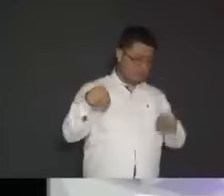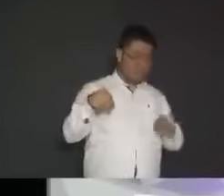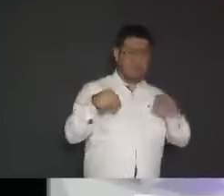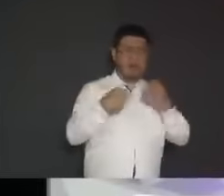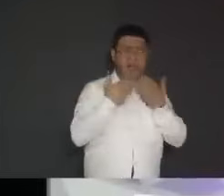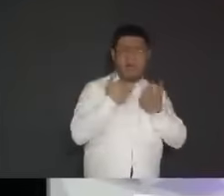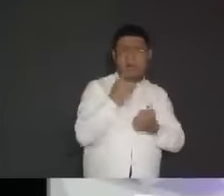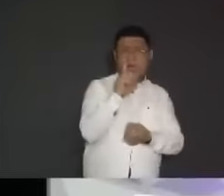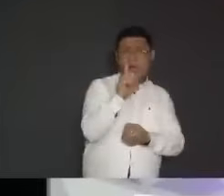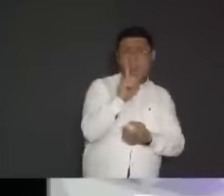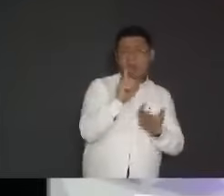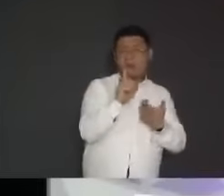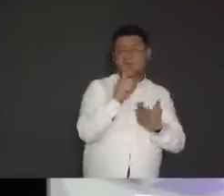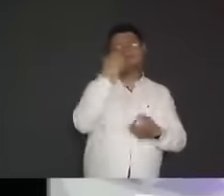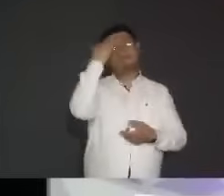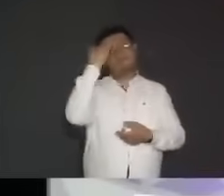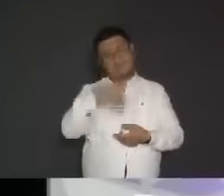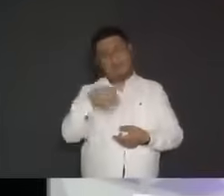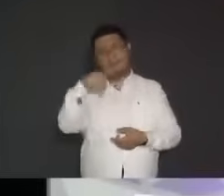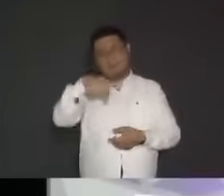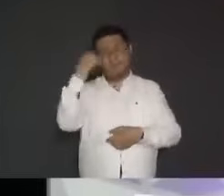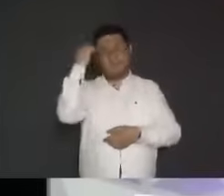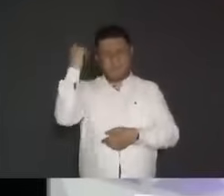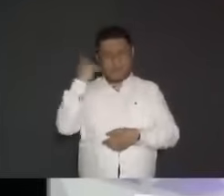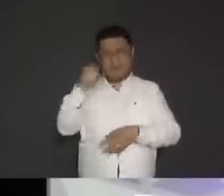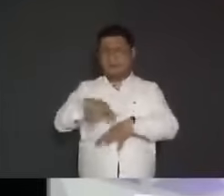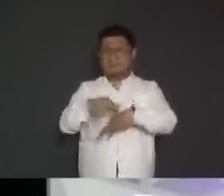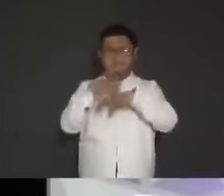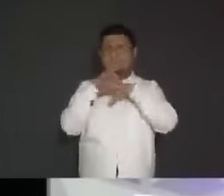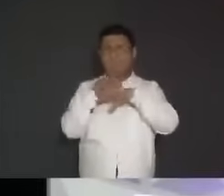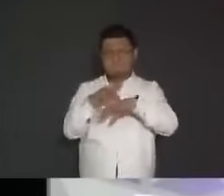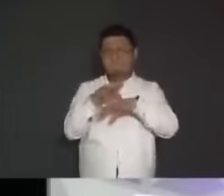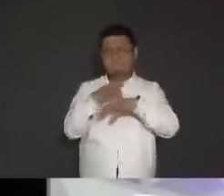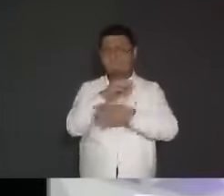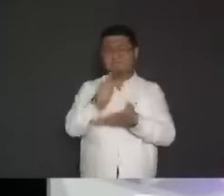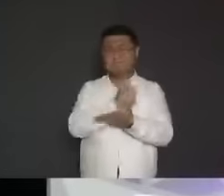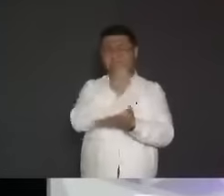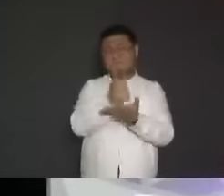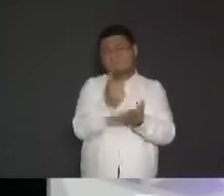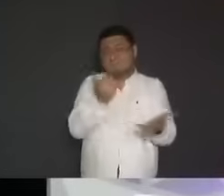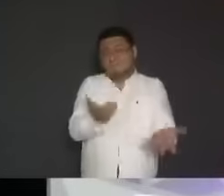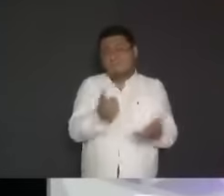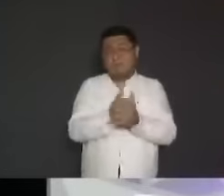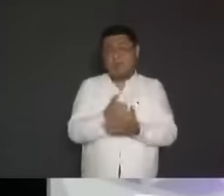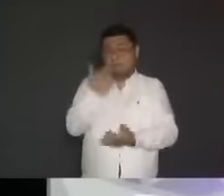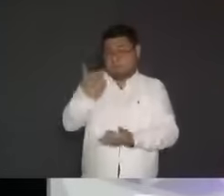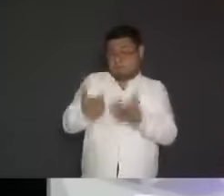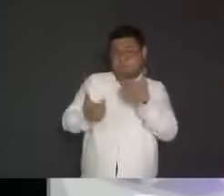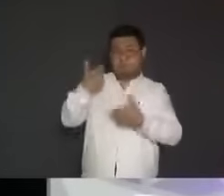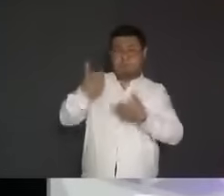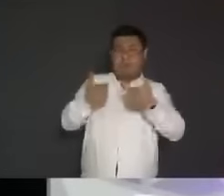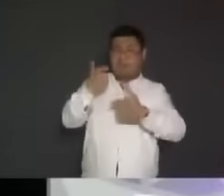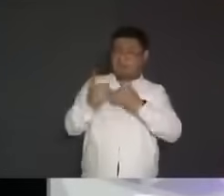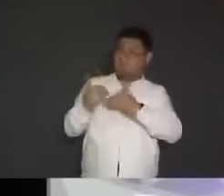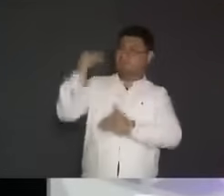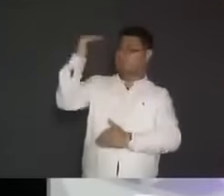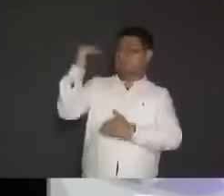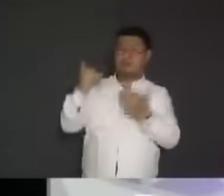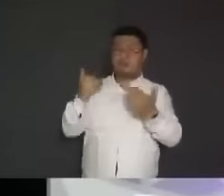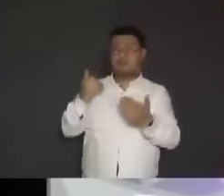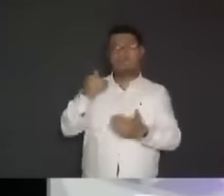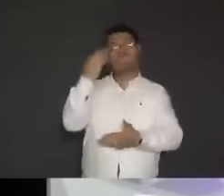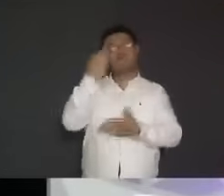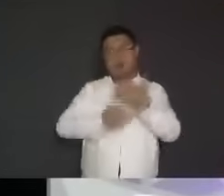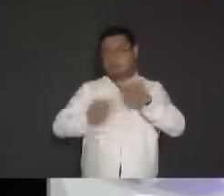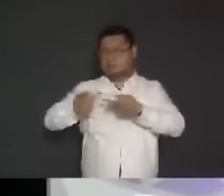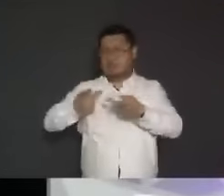cuando vives en esta Mérida, en la que sí es real, en la Mérida ciudadana, todos los costos se han elevado por la falta de planeación. Sabes que hay